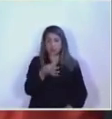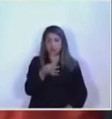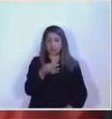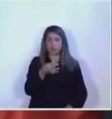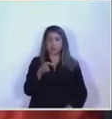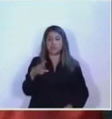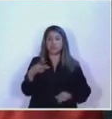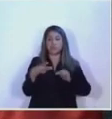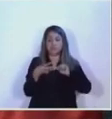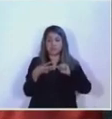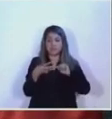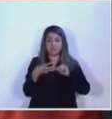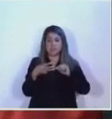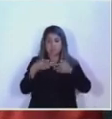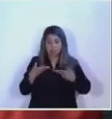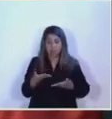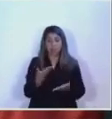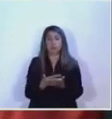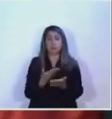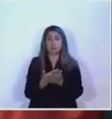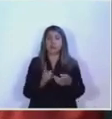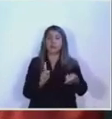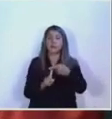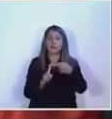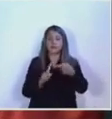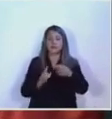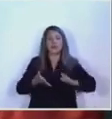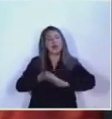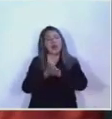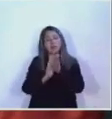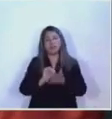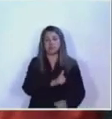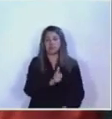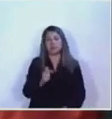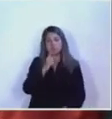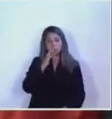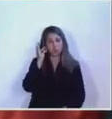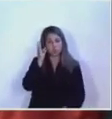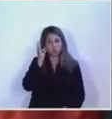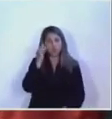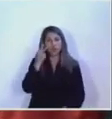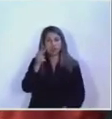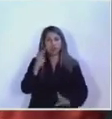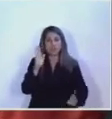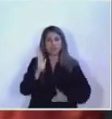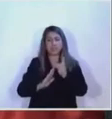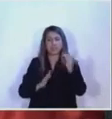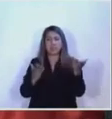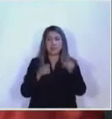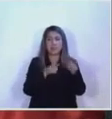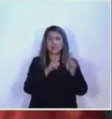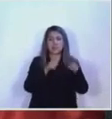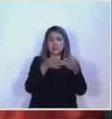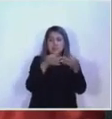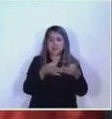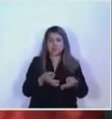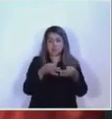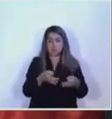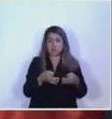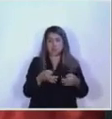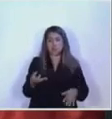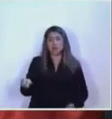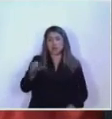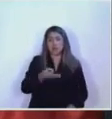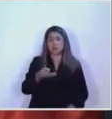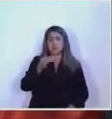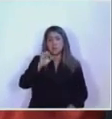eje, este es el momento de hacer partícipe a todas y a todos del desarrollo. Para ello debemos garantizar, como ya lo ha señalado